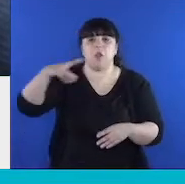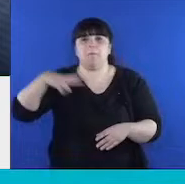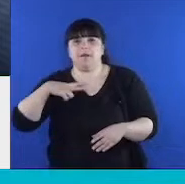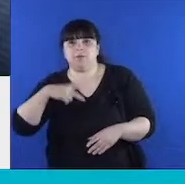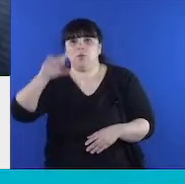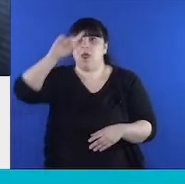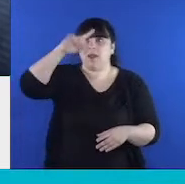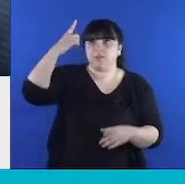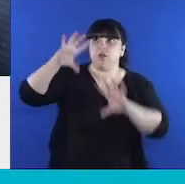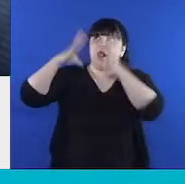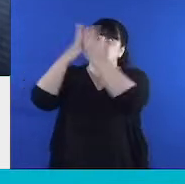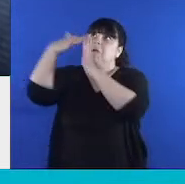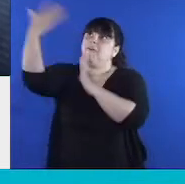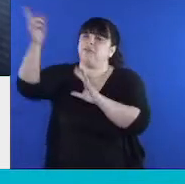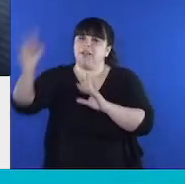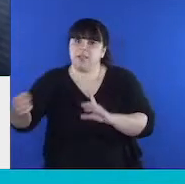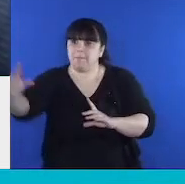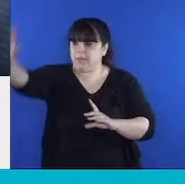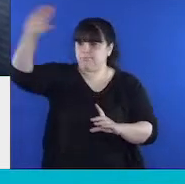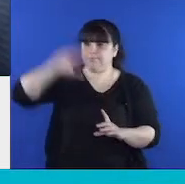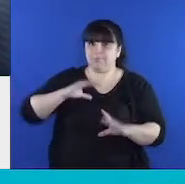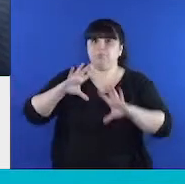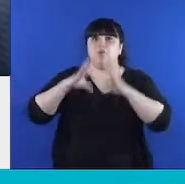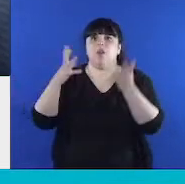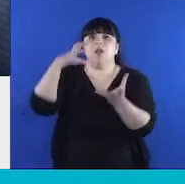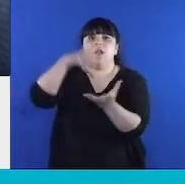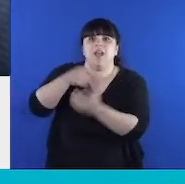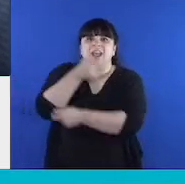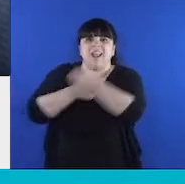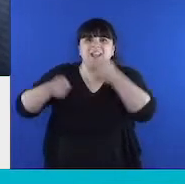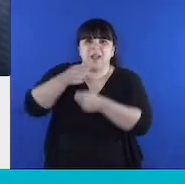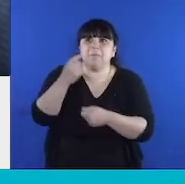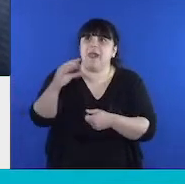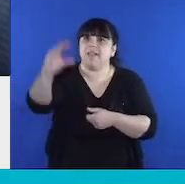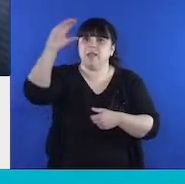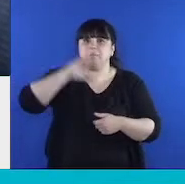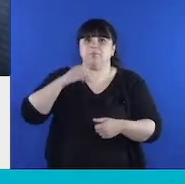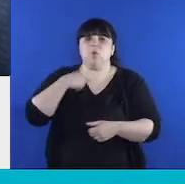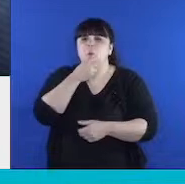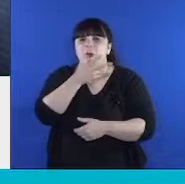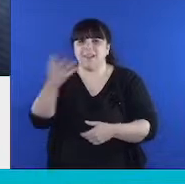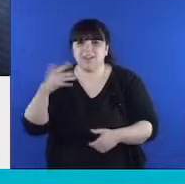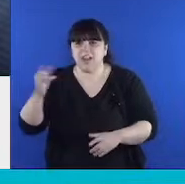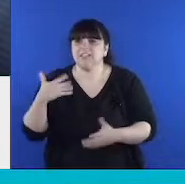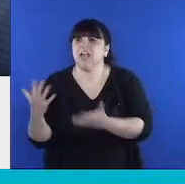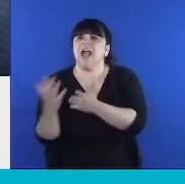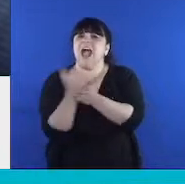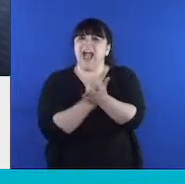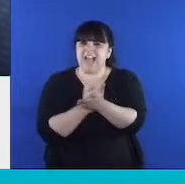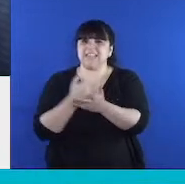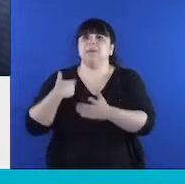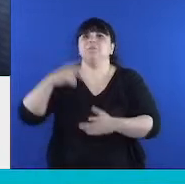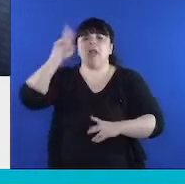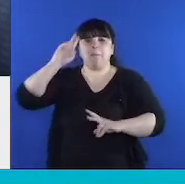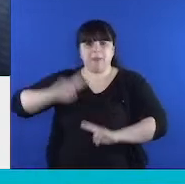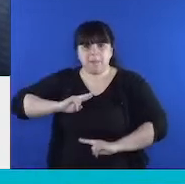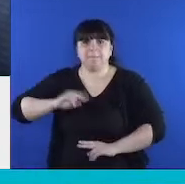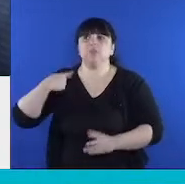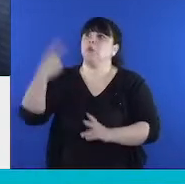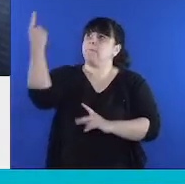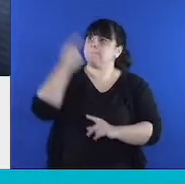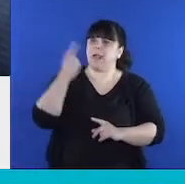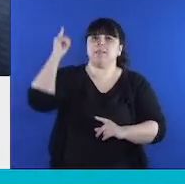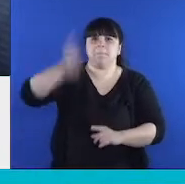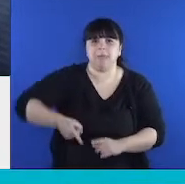organismos internacionales de crédito y o de cualquier otra naturaleza, aceptar consignaciones, comisiones, mandatos y otorgarlos, y emitir en el país o